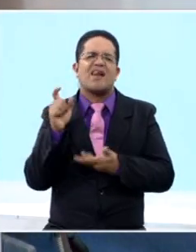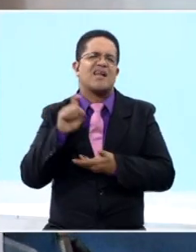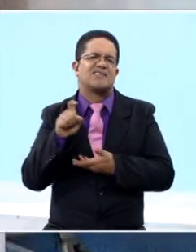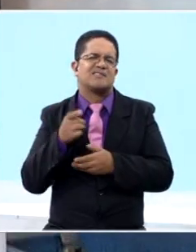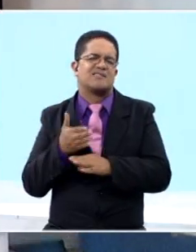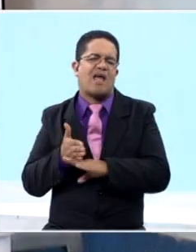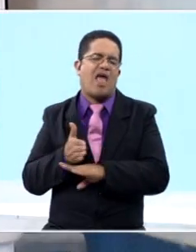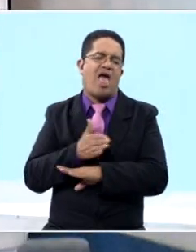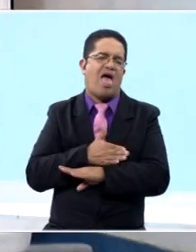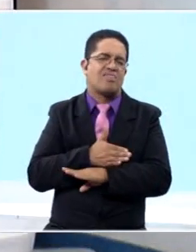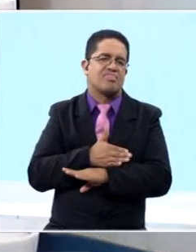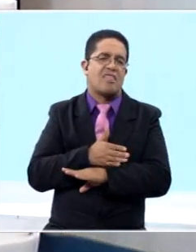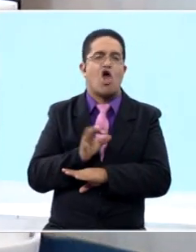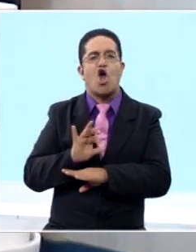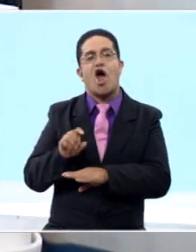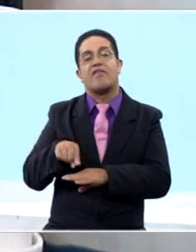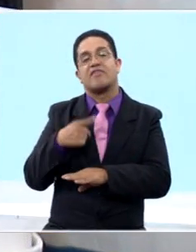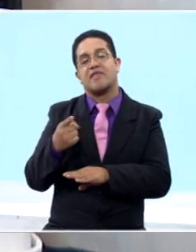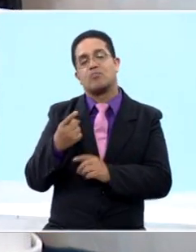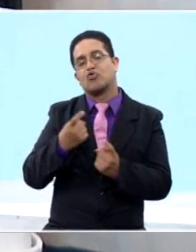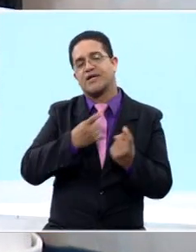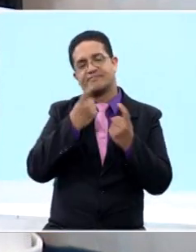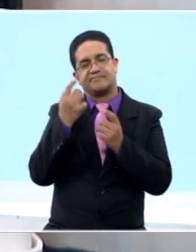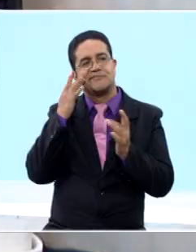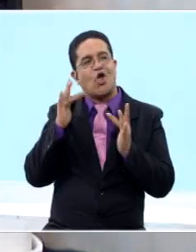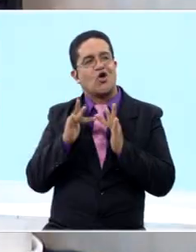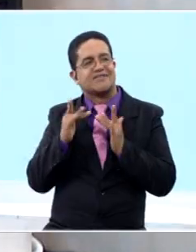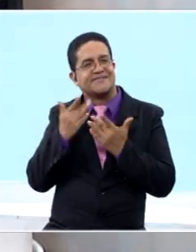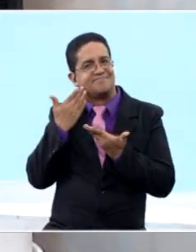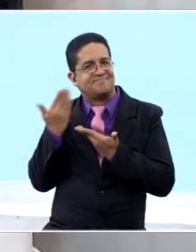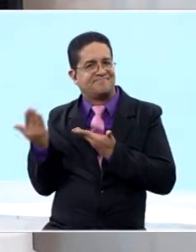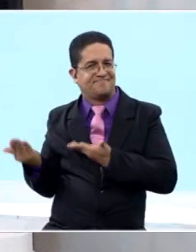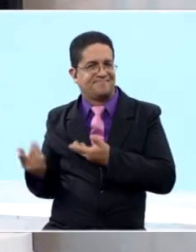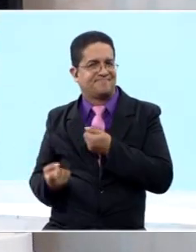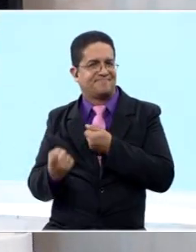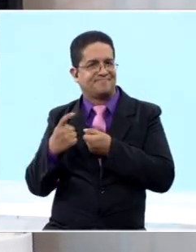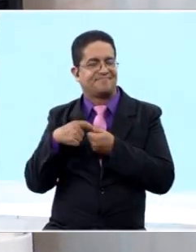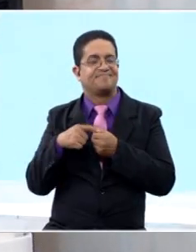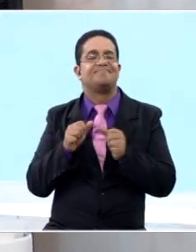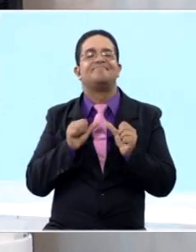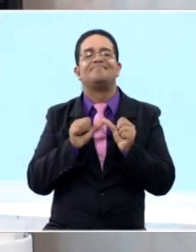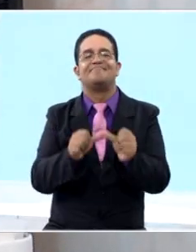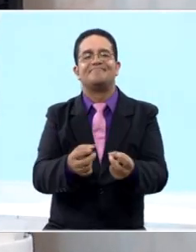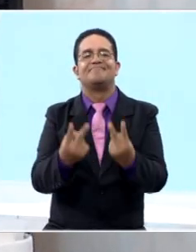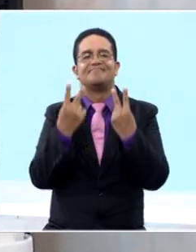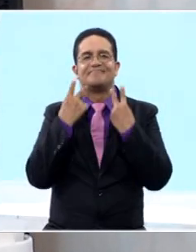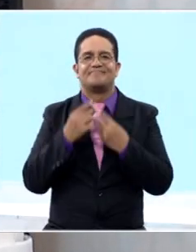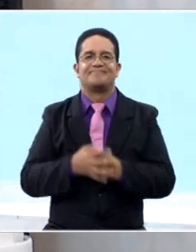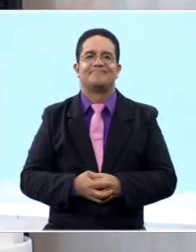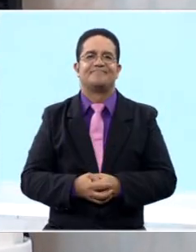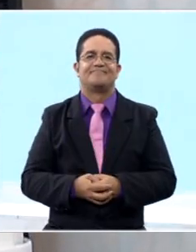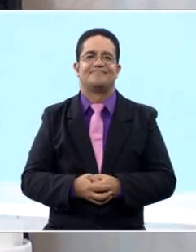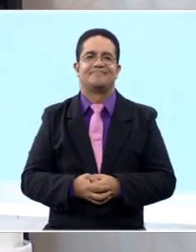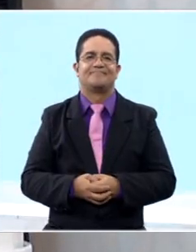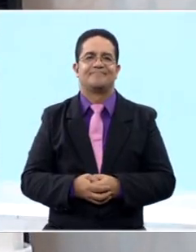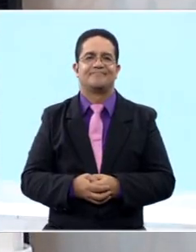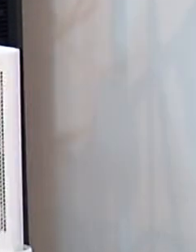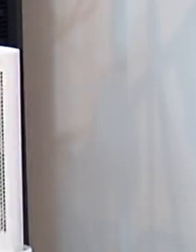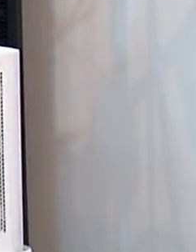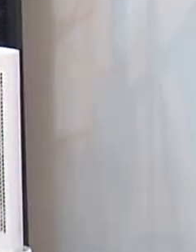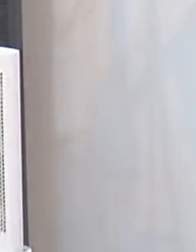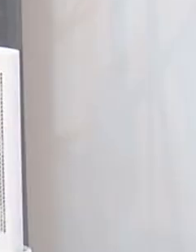y posteriores a este tipo de estudios. Las redes, como siempre, @salud_gb, @AnilaJSalas. Volvemos.